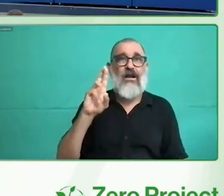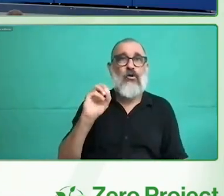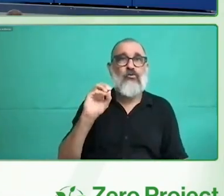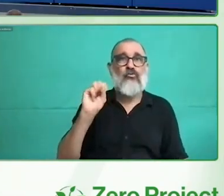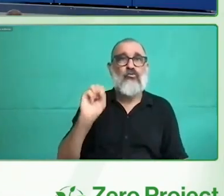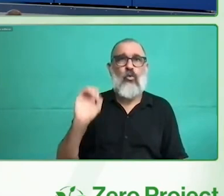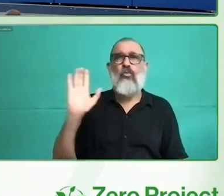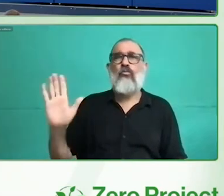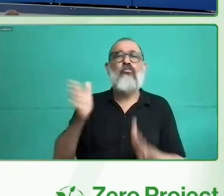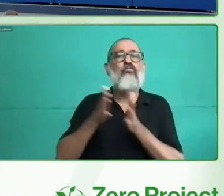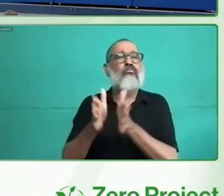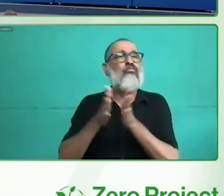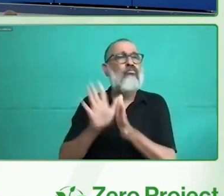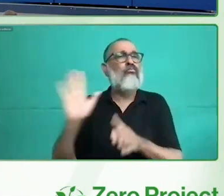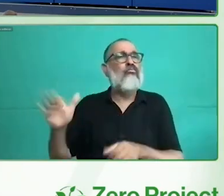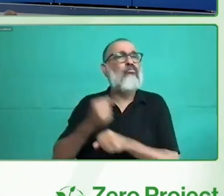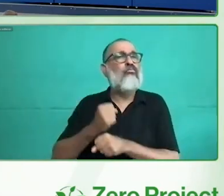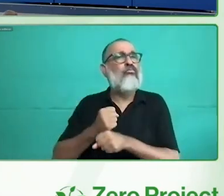ahí está.